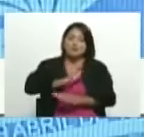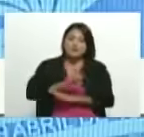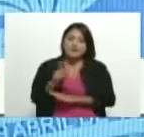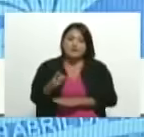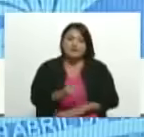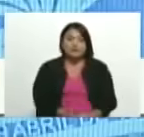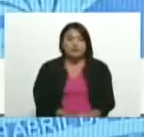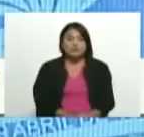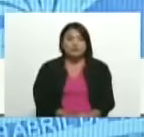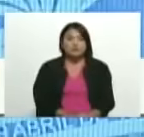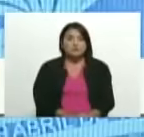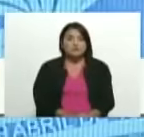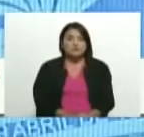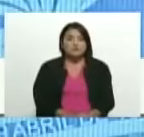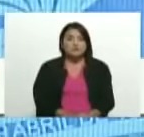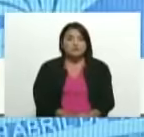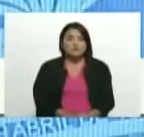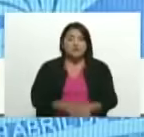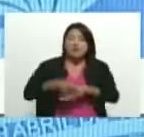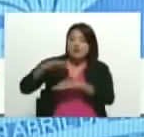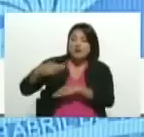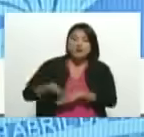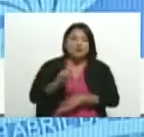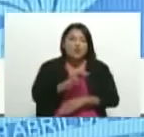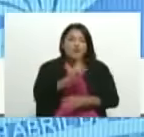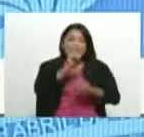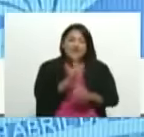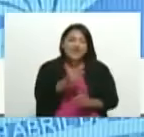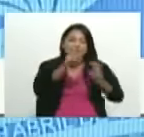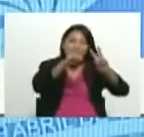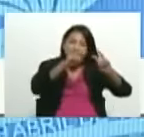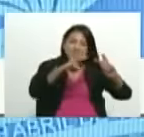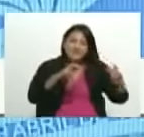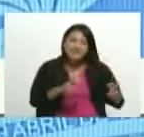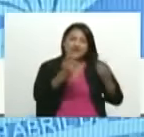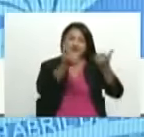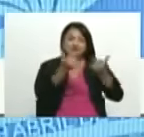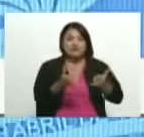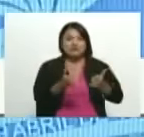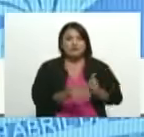quedar así. Tienen que darse las investigaciones necesarias